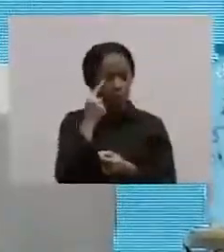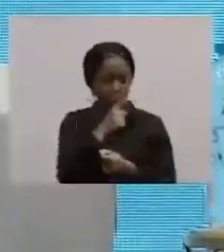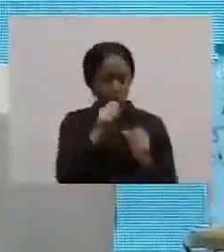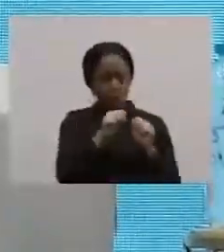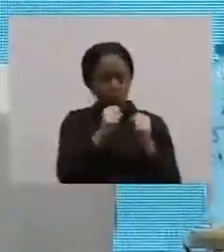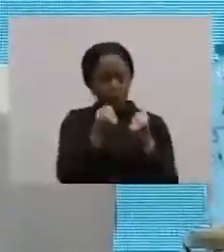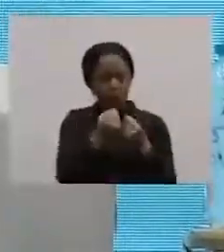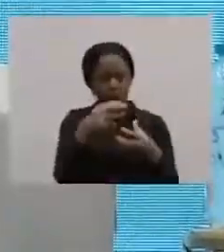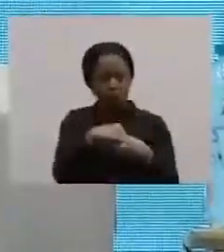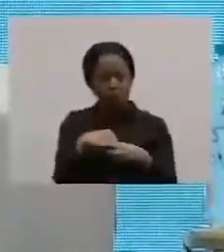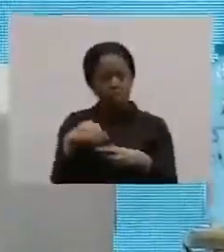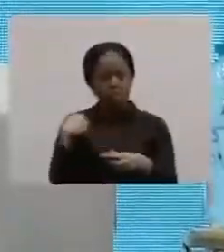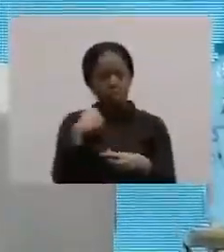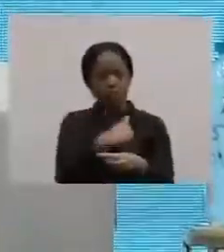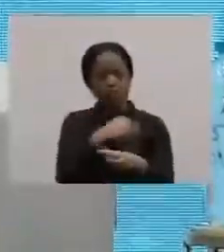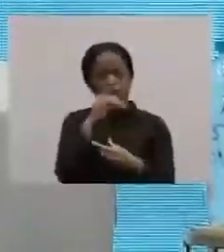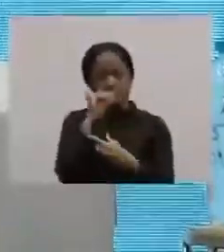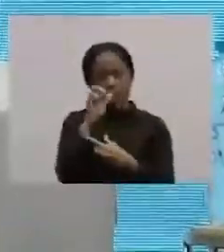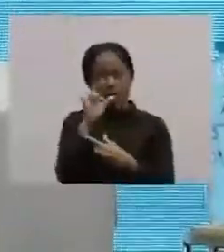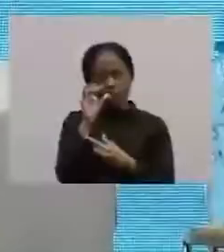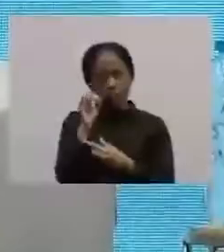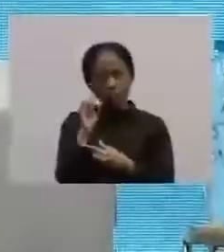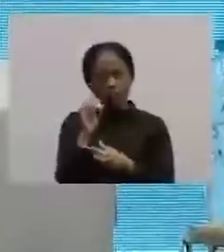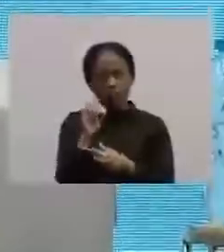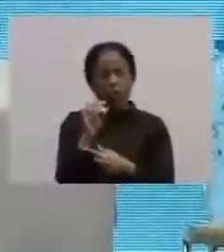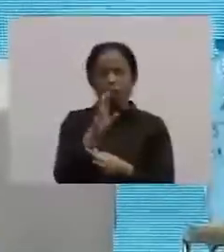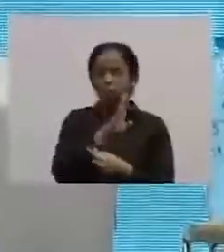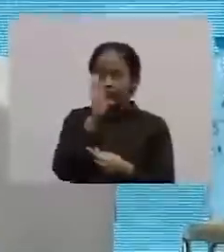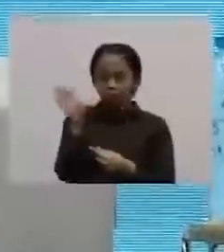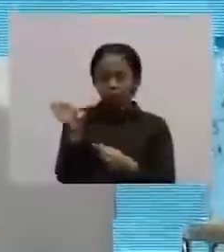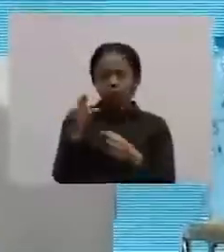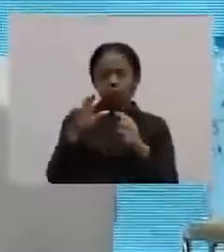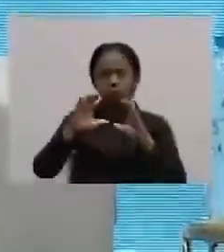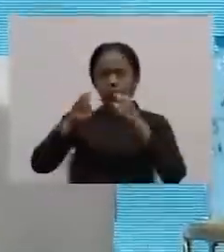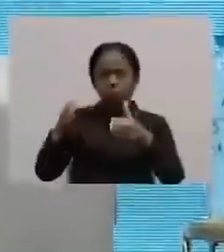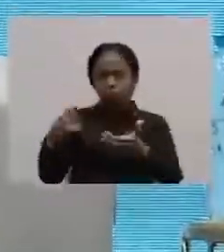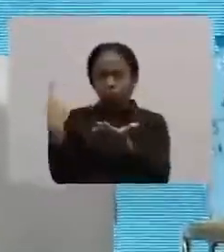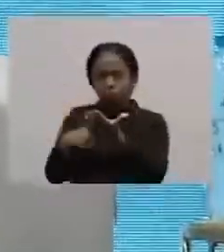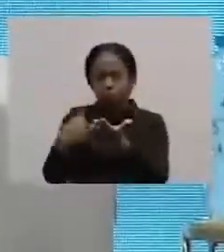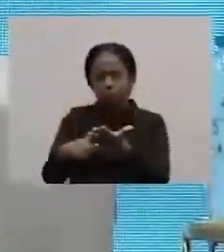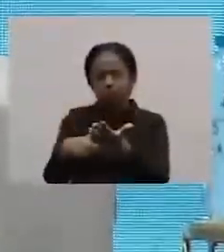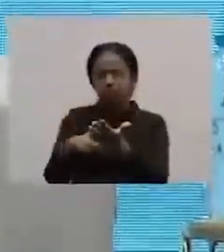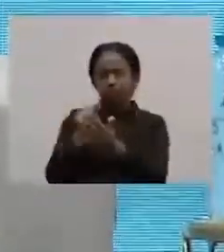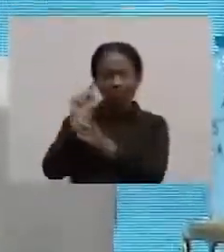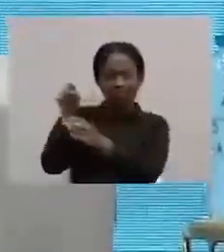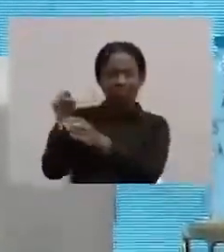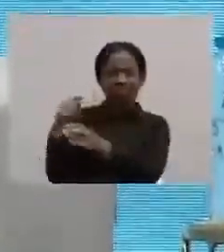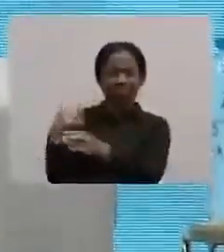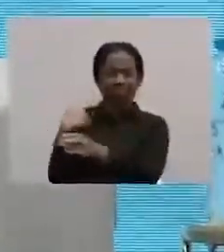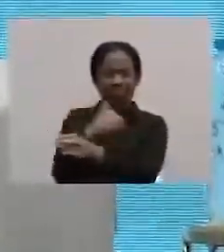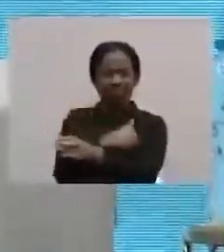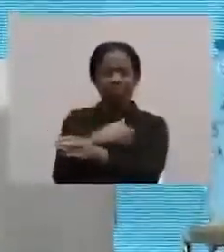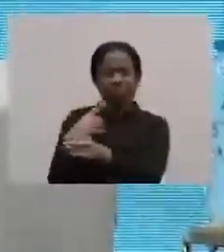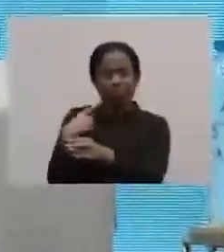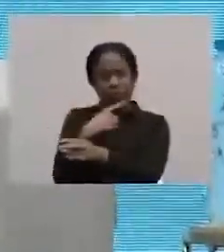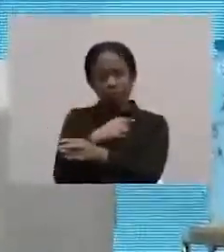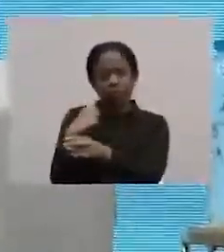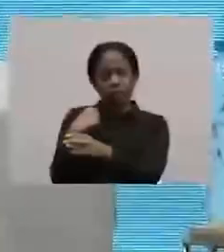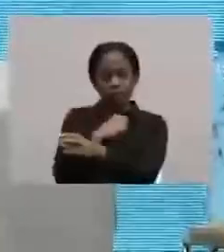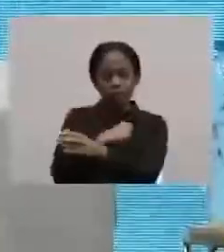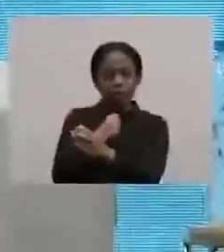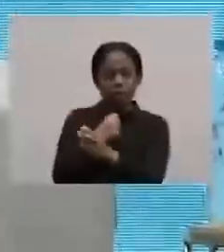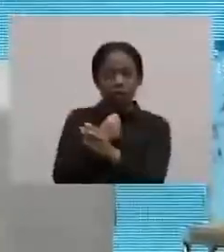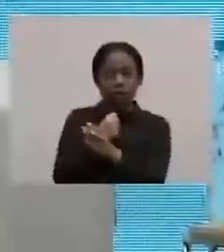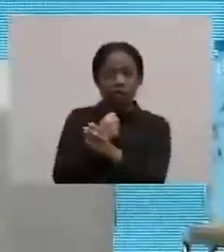diario van con mucha recurrencia al Congreso a defender que en esas leyes que están planteándose no haya